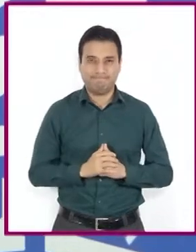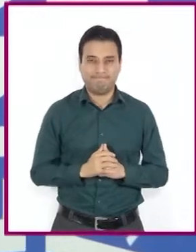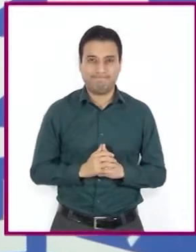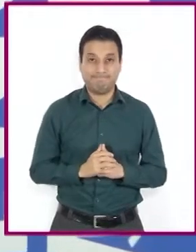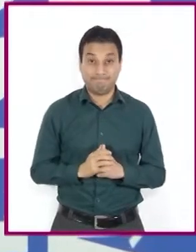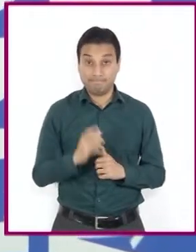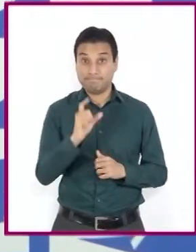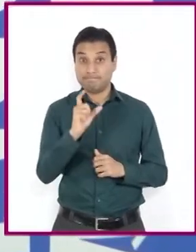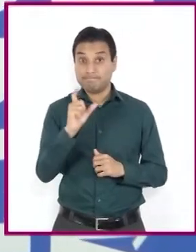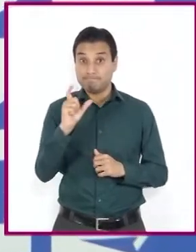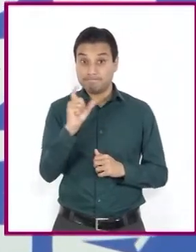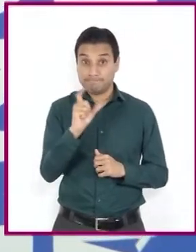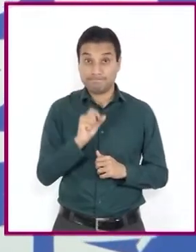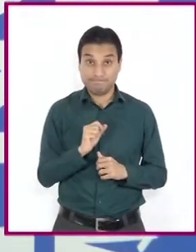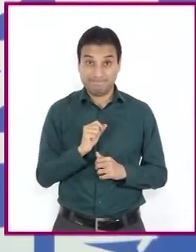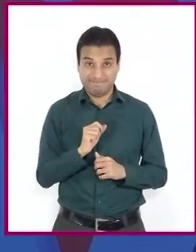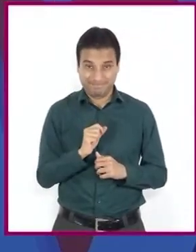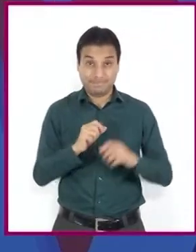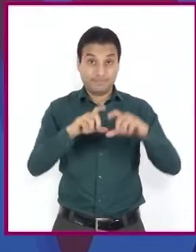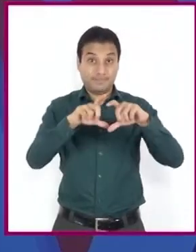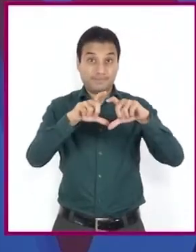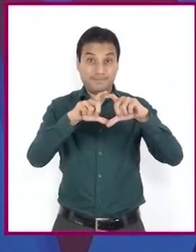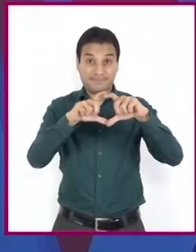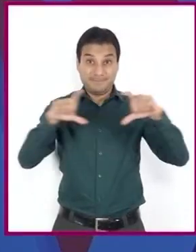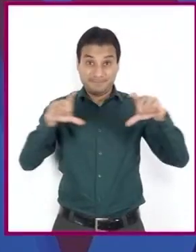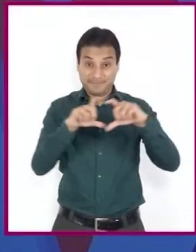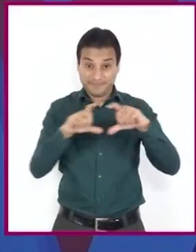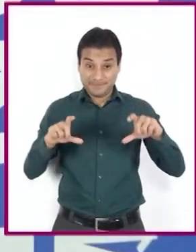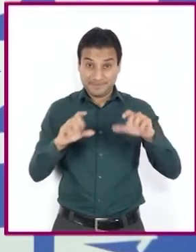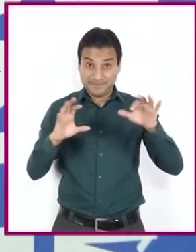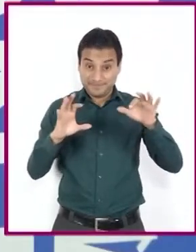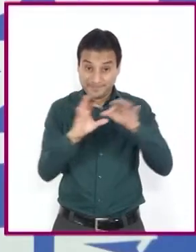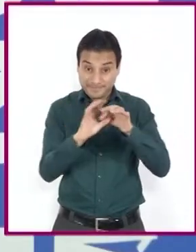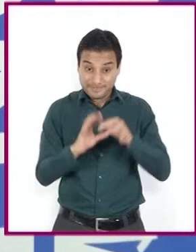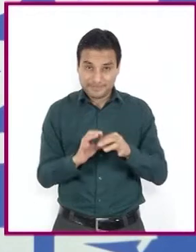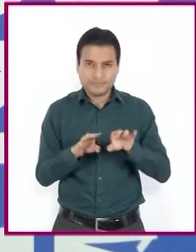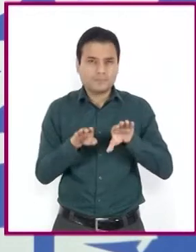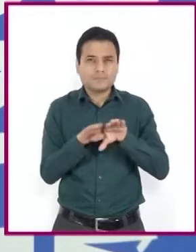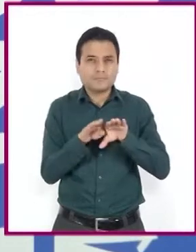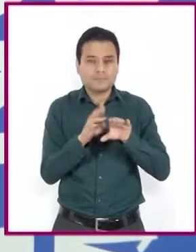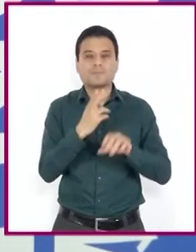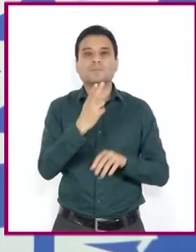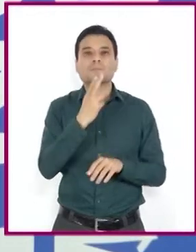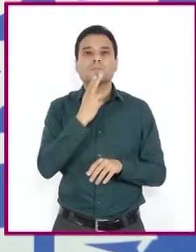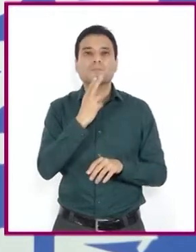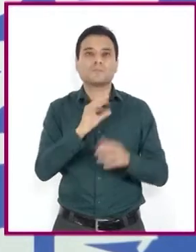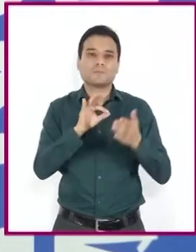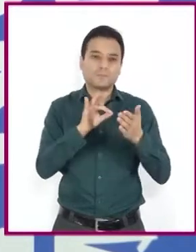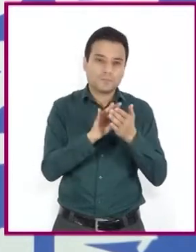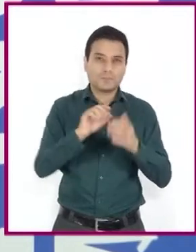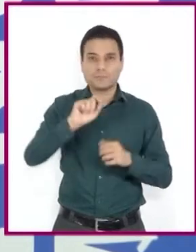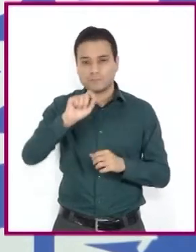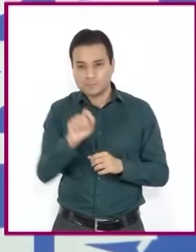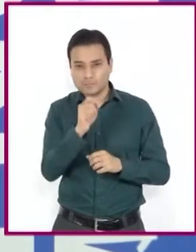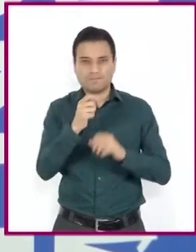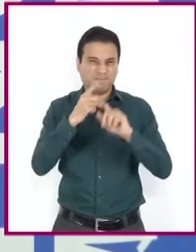Cuando necesitamos enlazar nuestras ideas, podemos utilizar signos de puntuación y nexos que ya